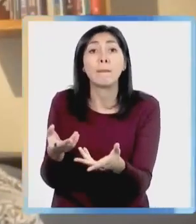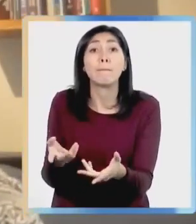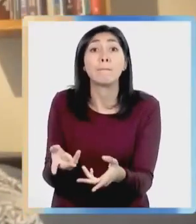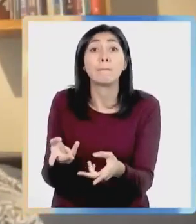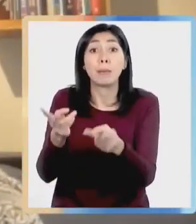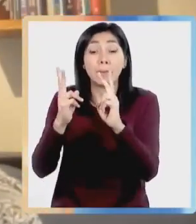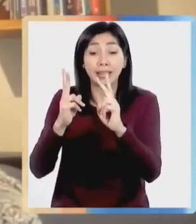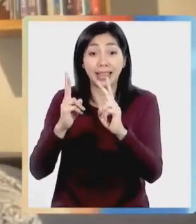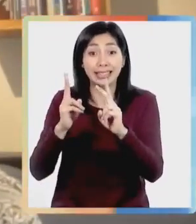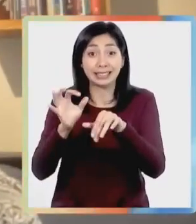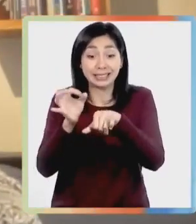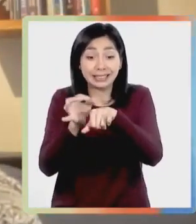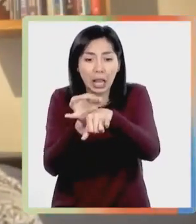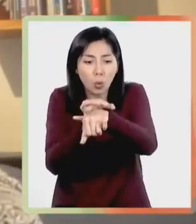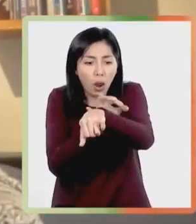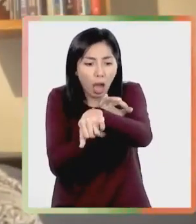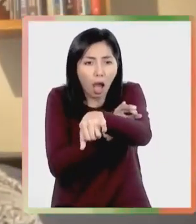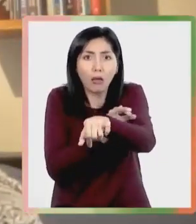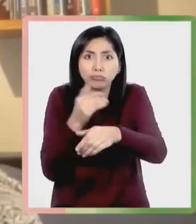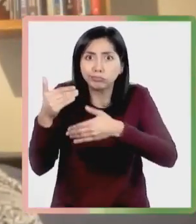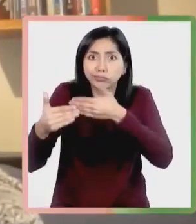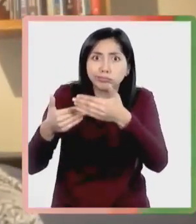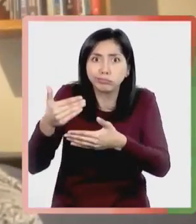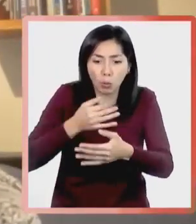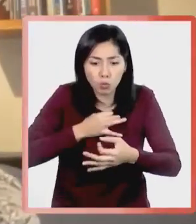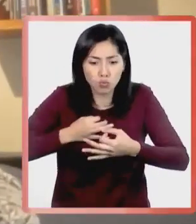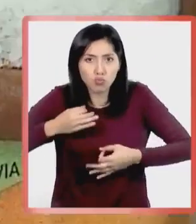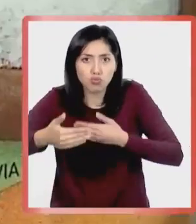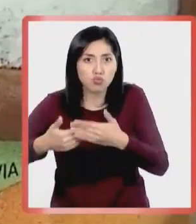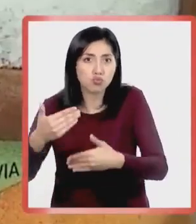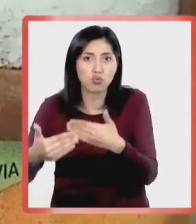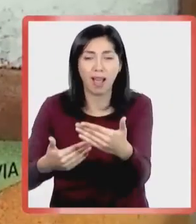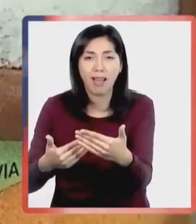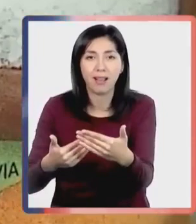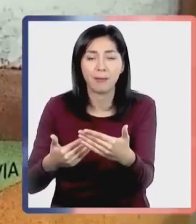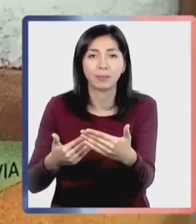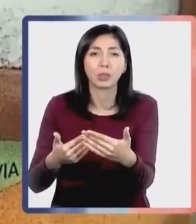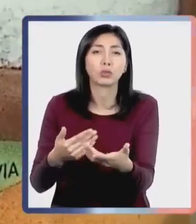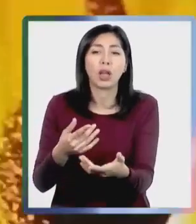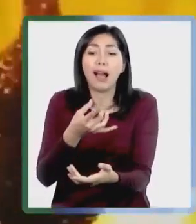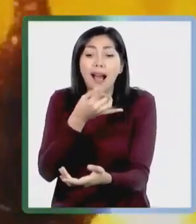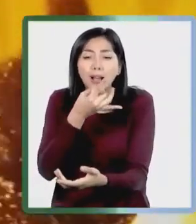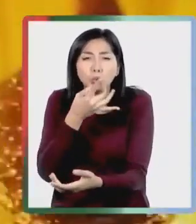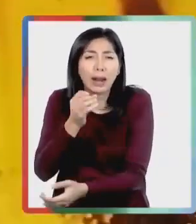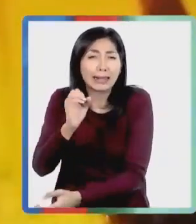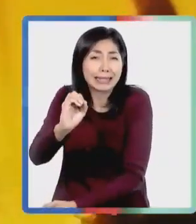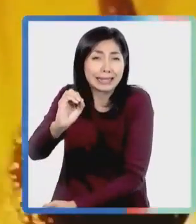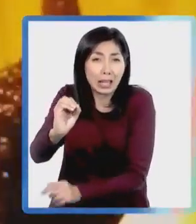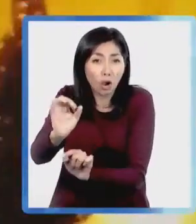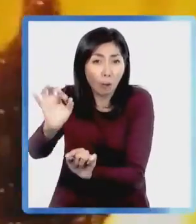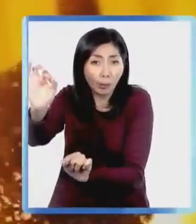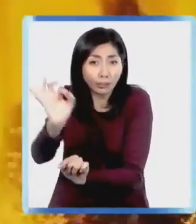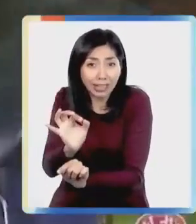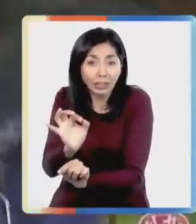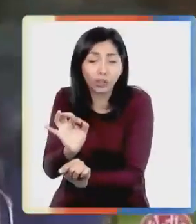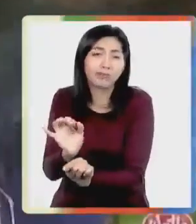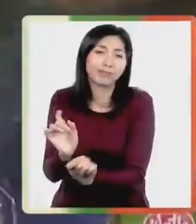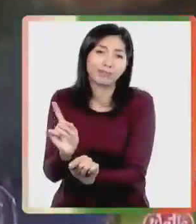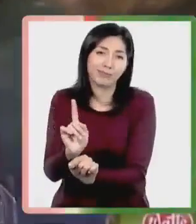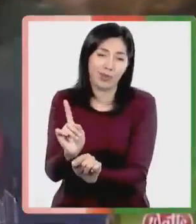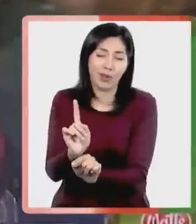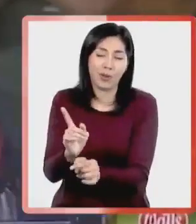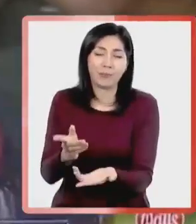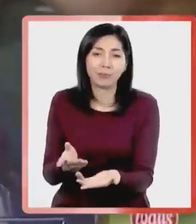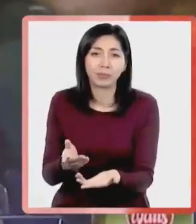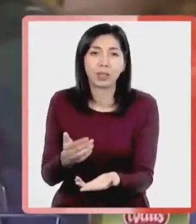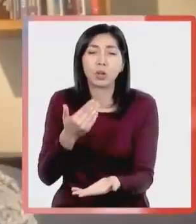permite que muchas de nuestras células trabajen. Por lo tanto, uno no restringe al cero la ingesta de